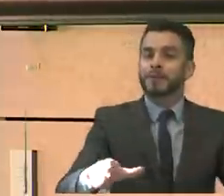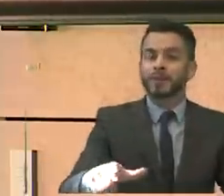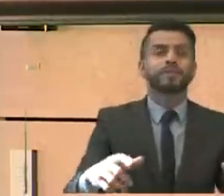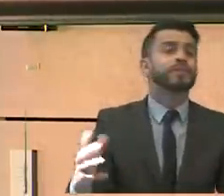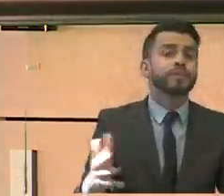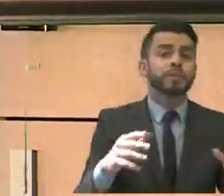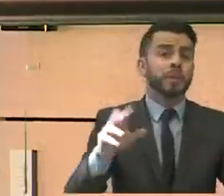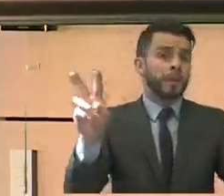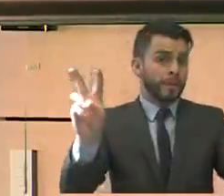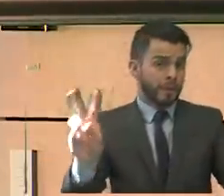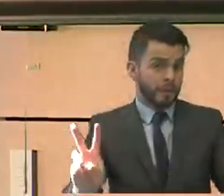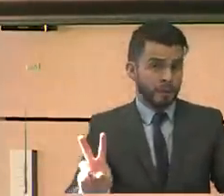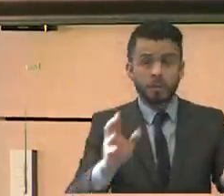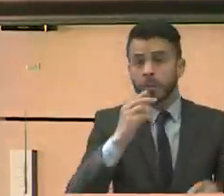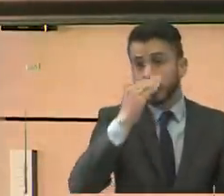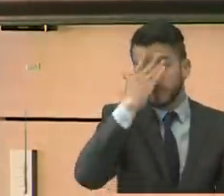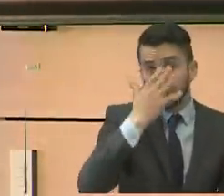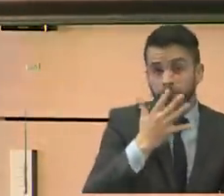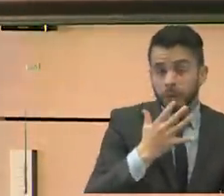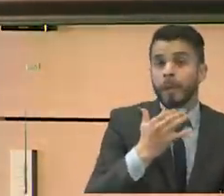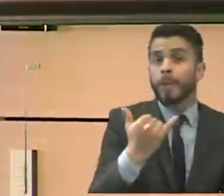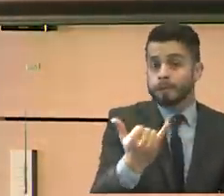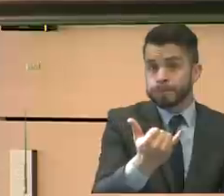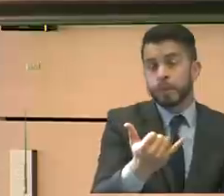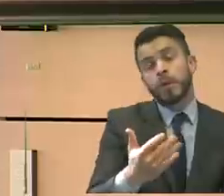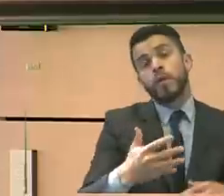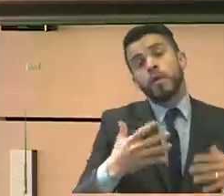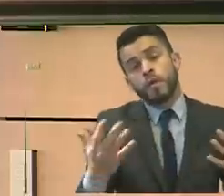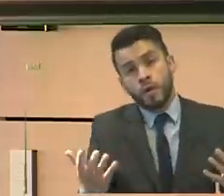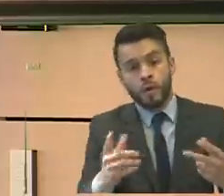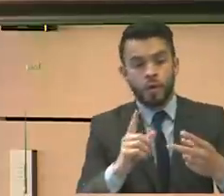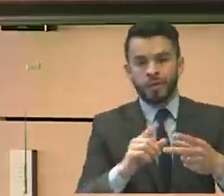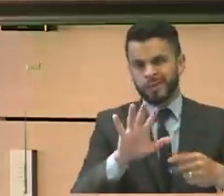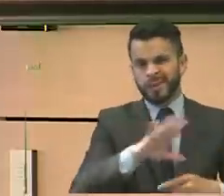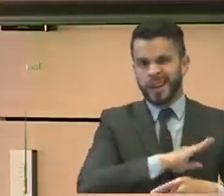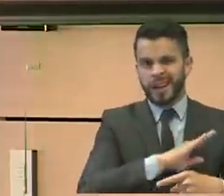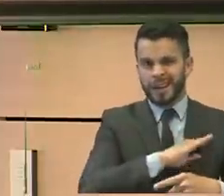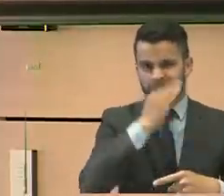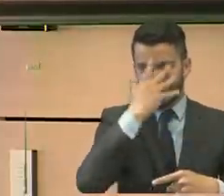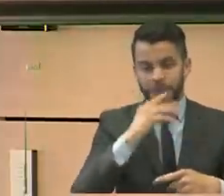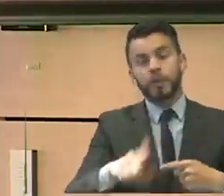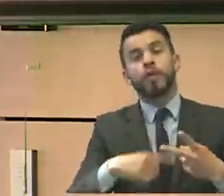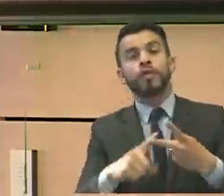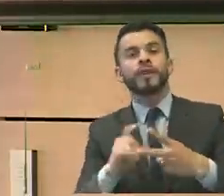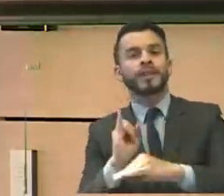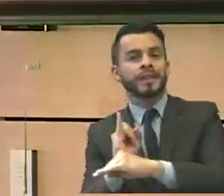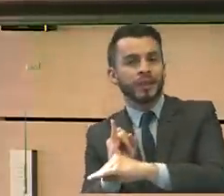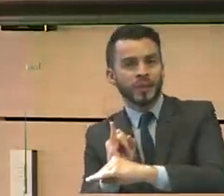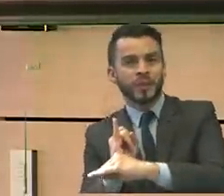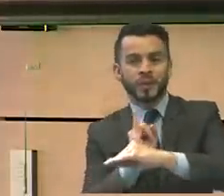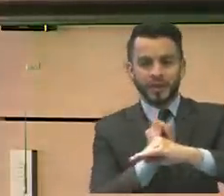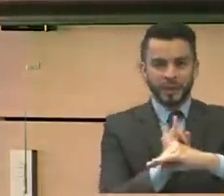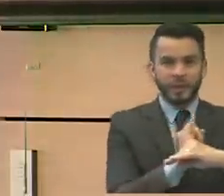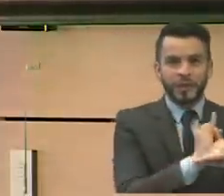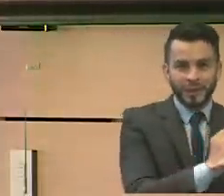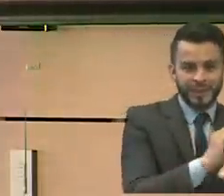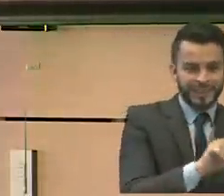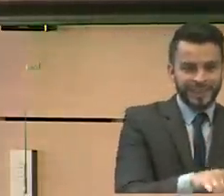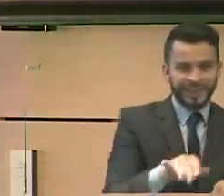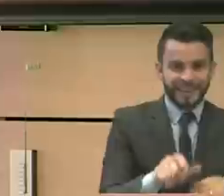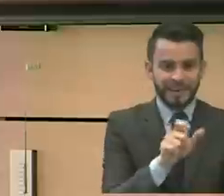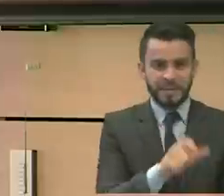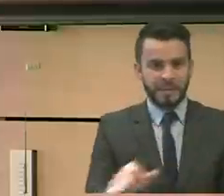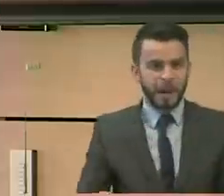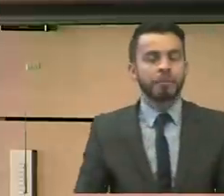virtualidad a través de las transmisiones por Facebook Live de la Alcaldía Mayor y de los institutos, y los invitamos a participar con